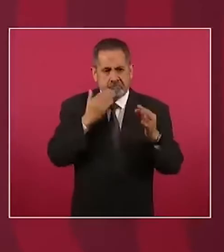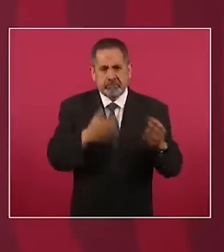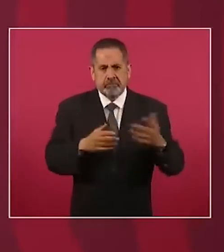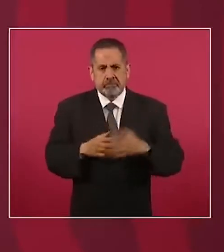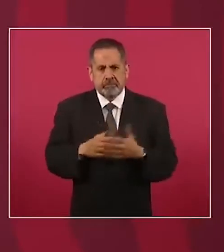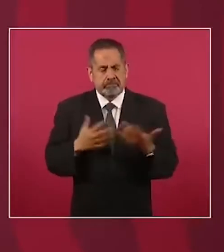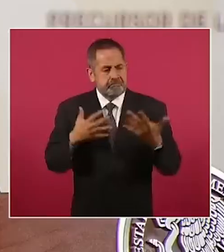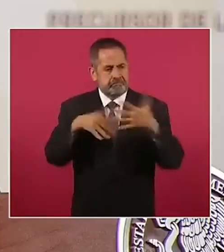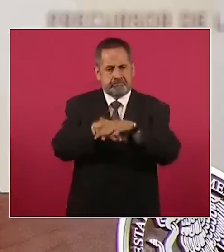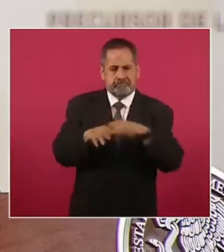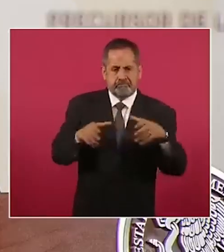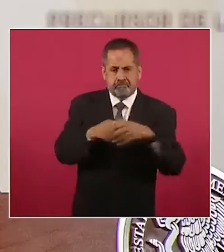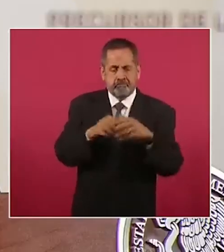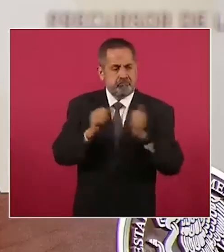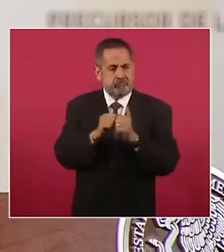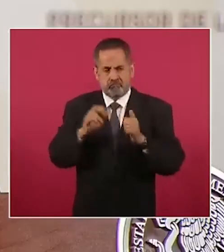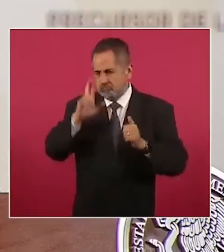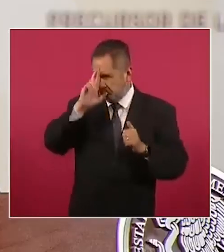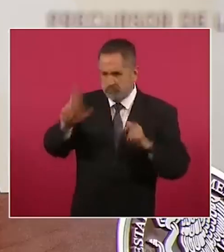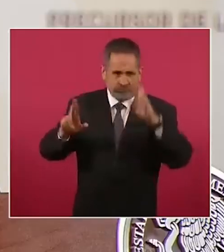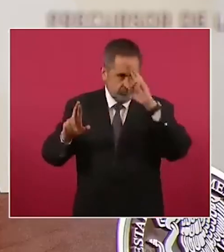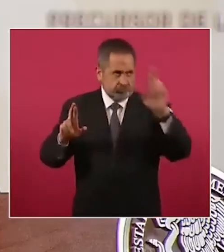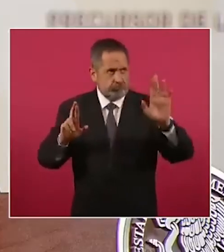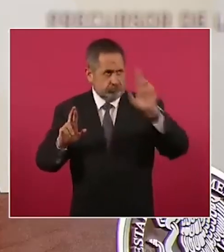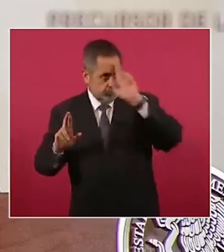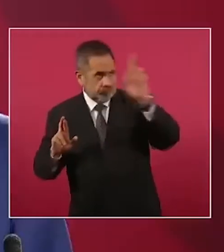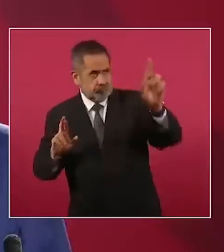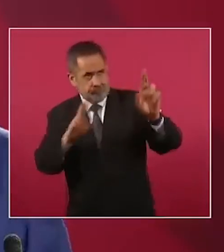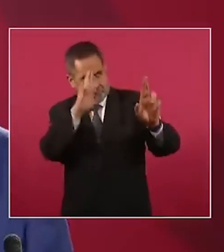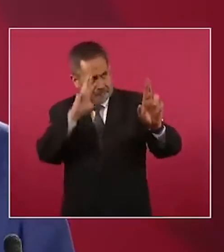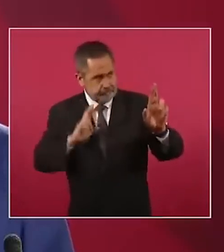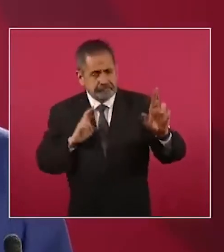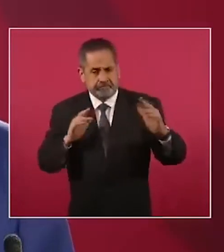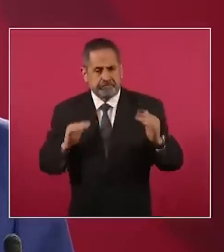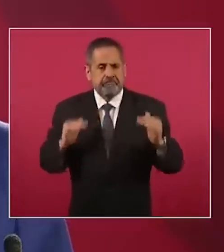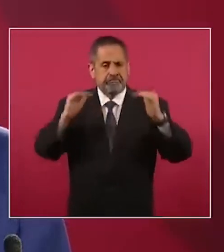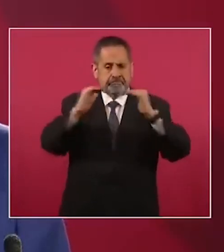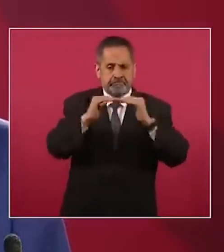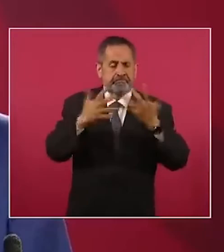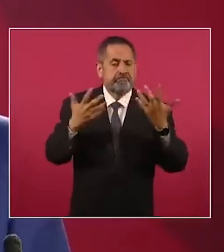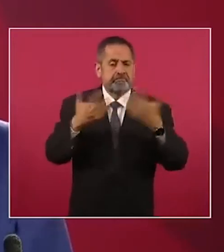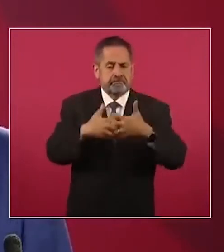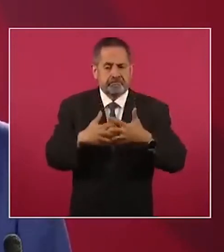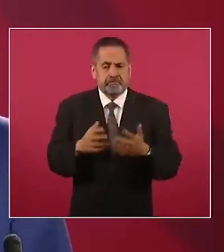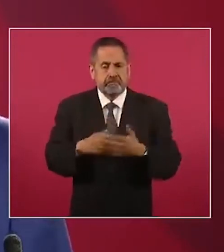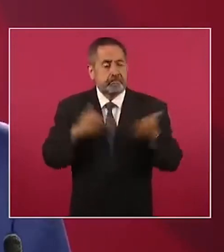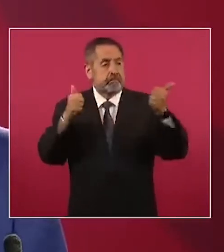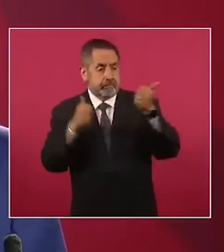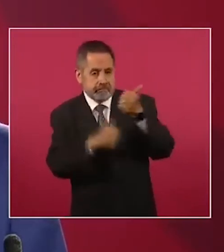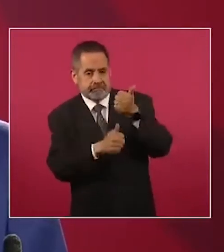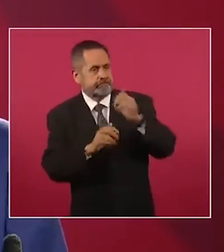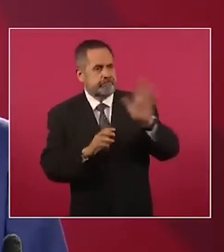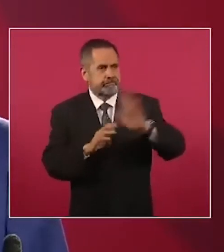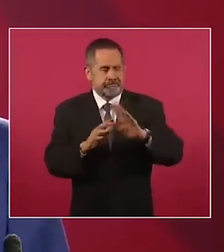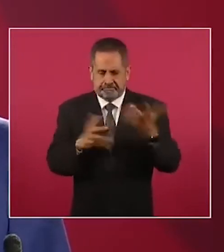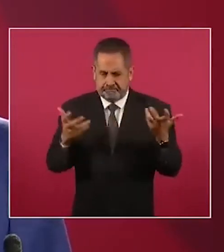integración con soberanía la integración que no significa sometimiento